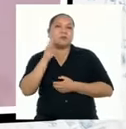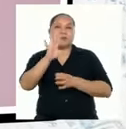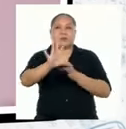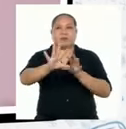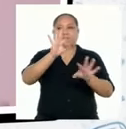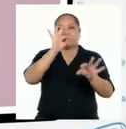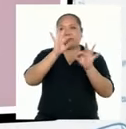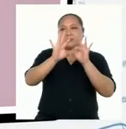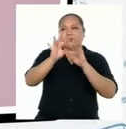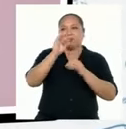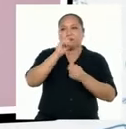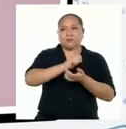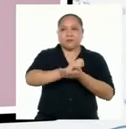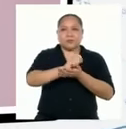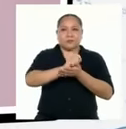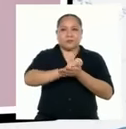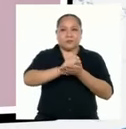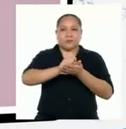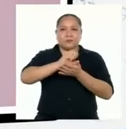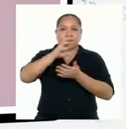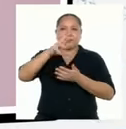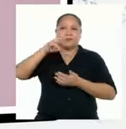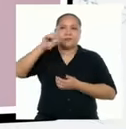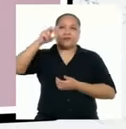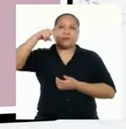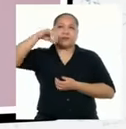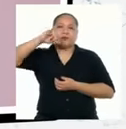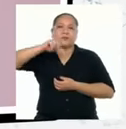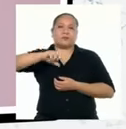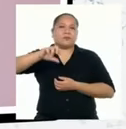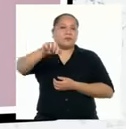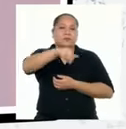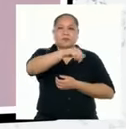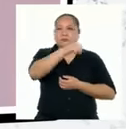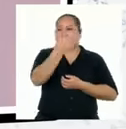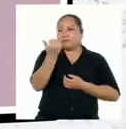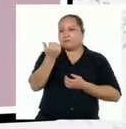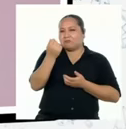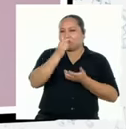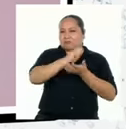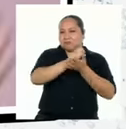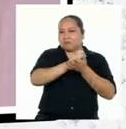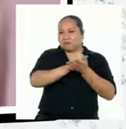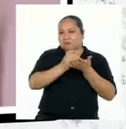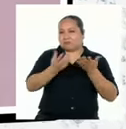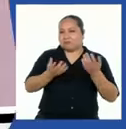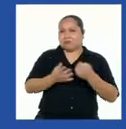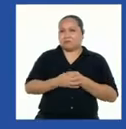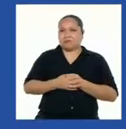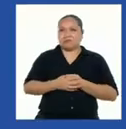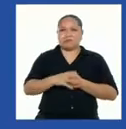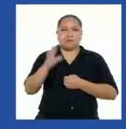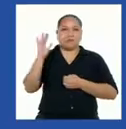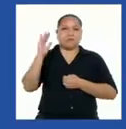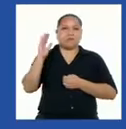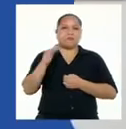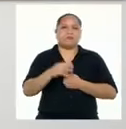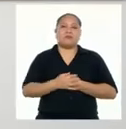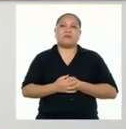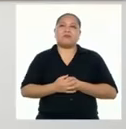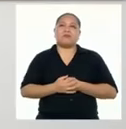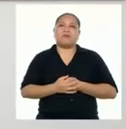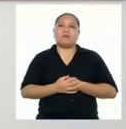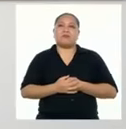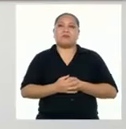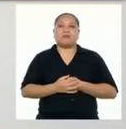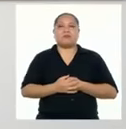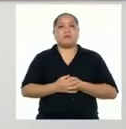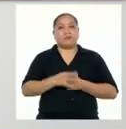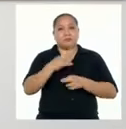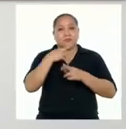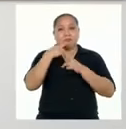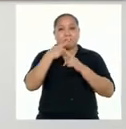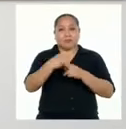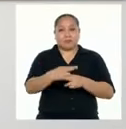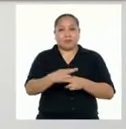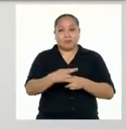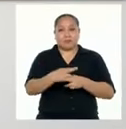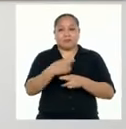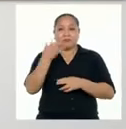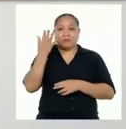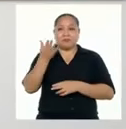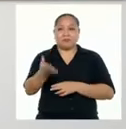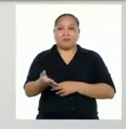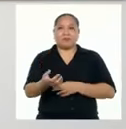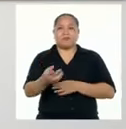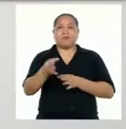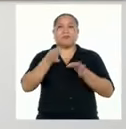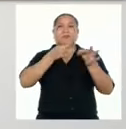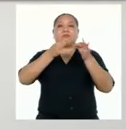elegido escribir una crónica y no cualquier otro tipo de texto. ¡Adiós! La respuesta está